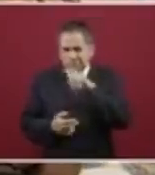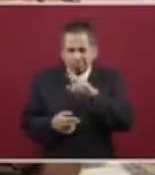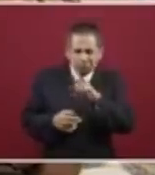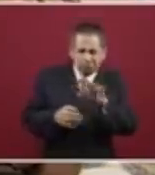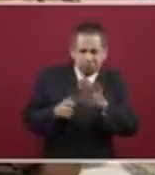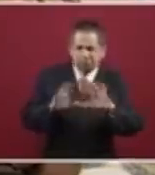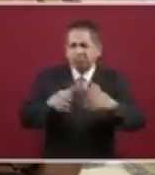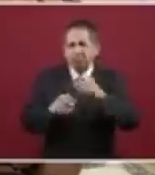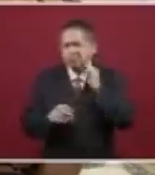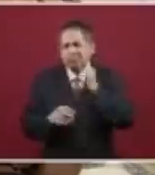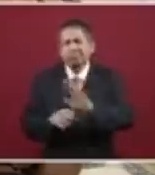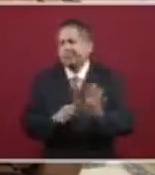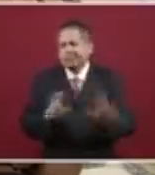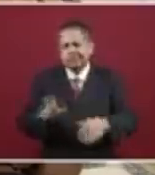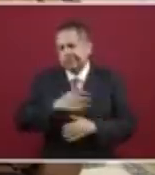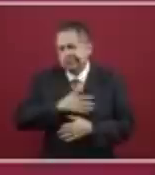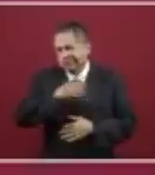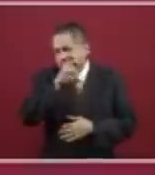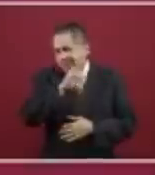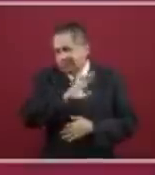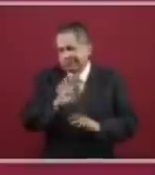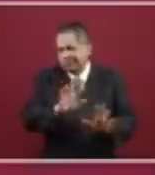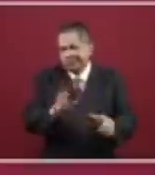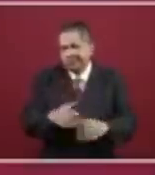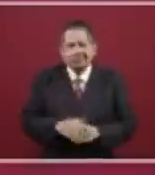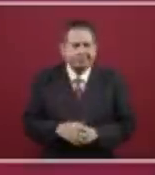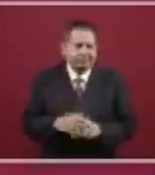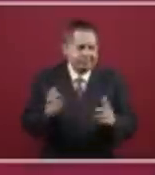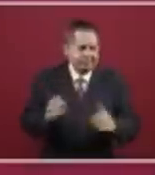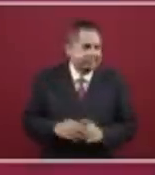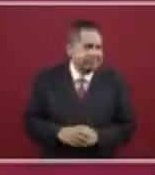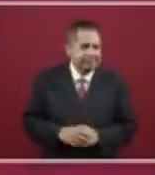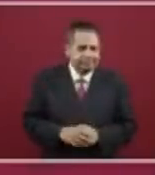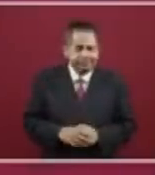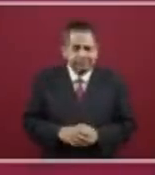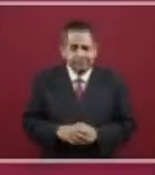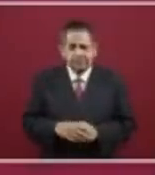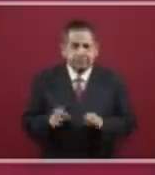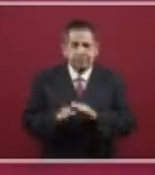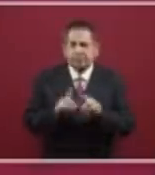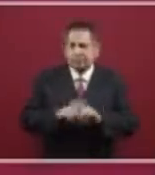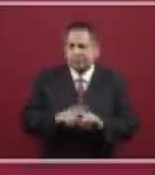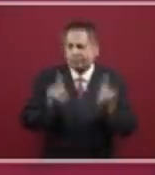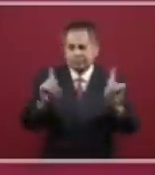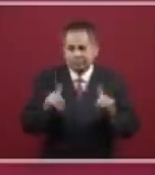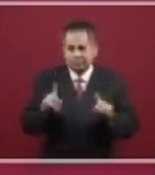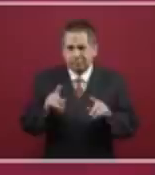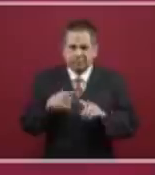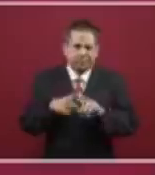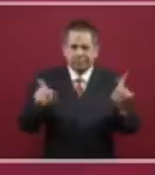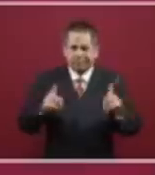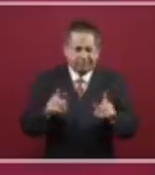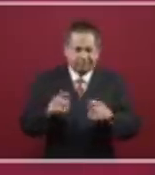Senado. No me preocupa, porque es otro tipo de